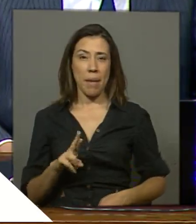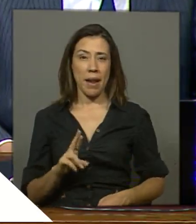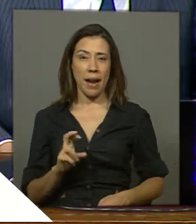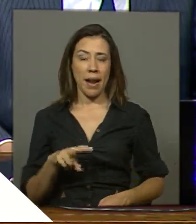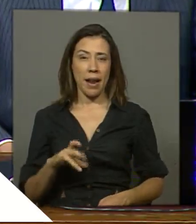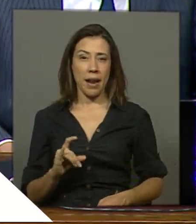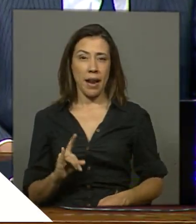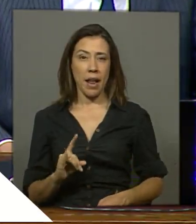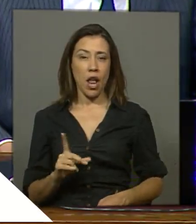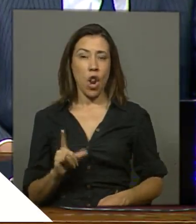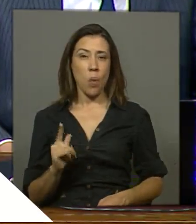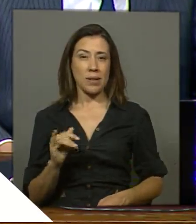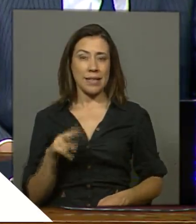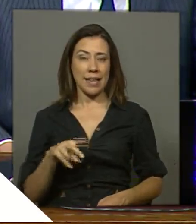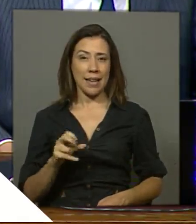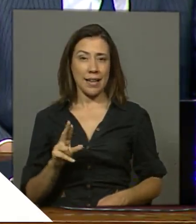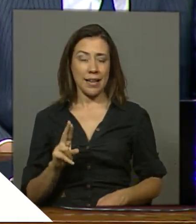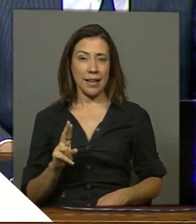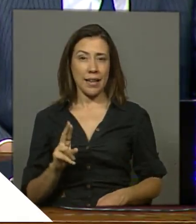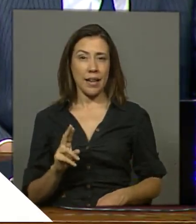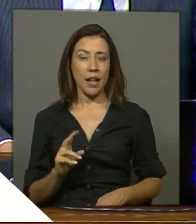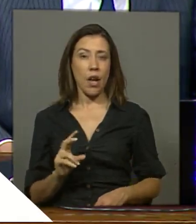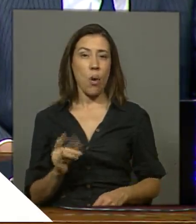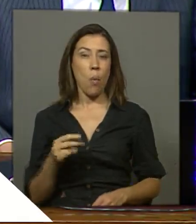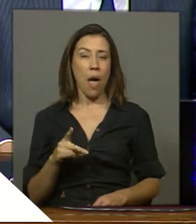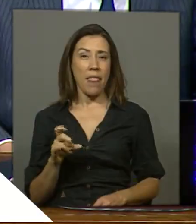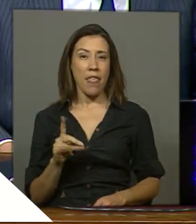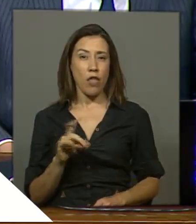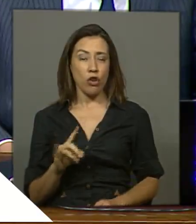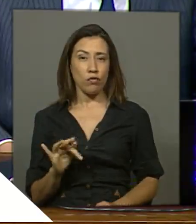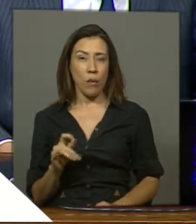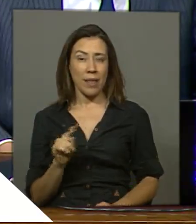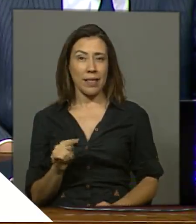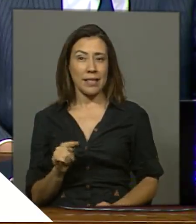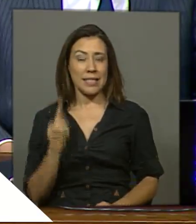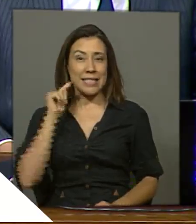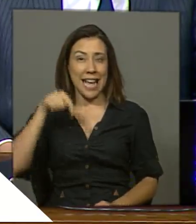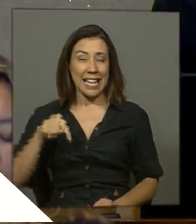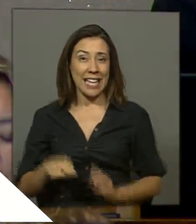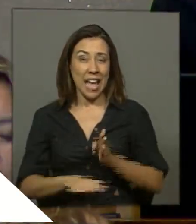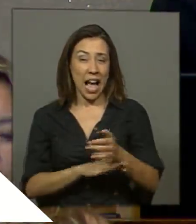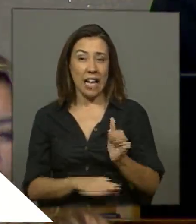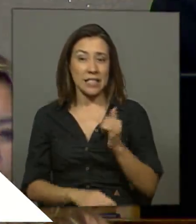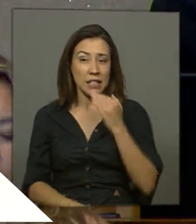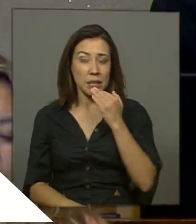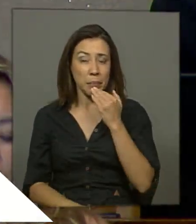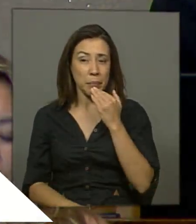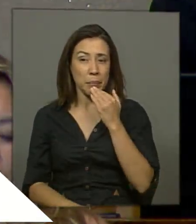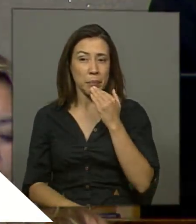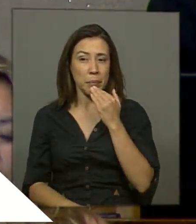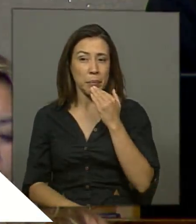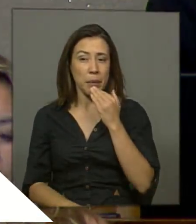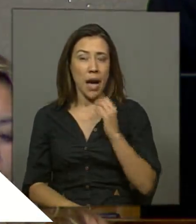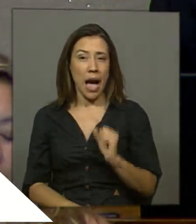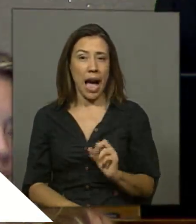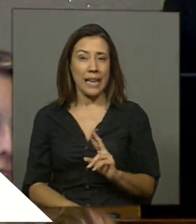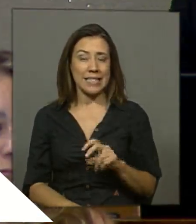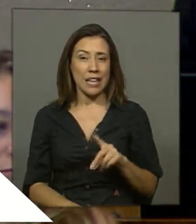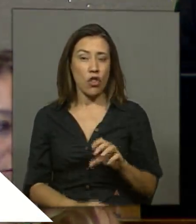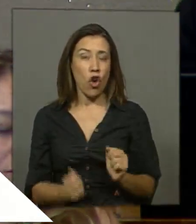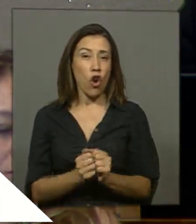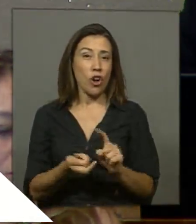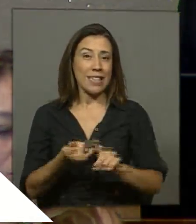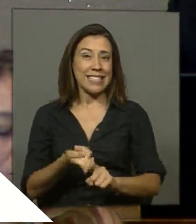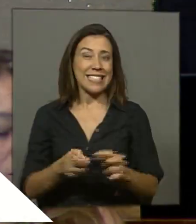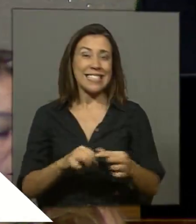presidente macay Juan de Dios fuente está aquí también en este caso arcindo ascu y su señora